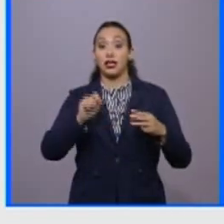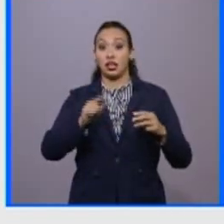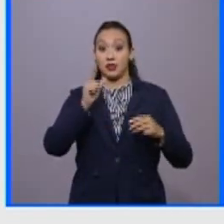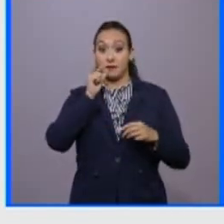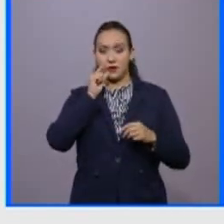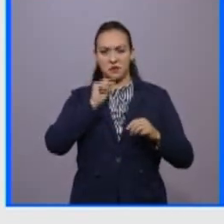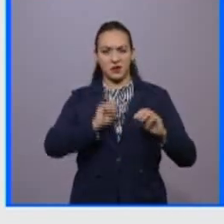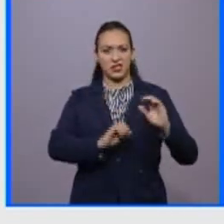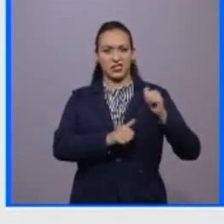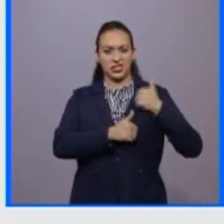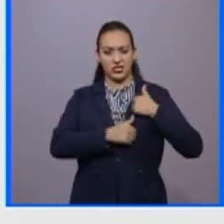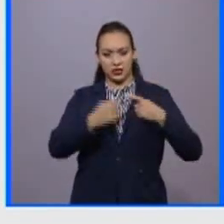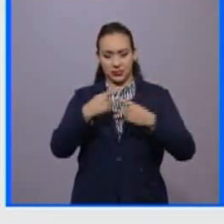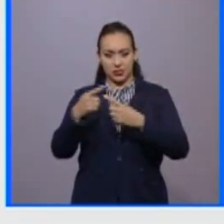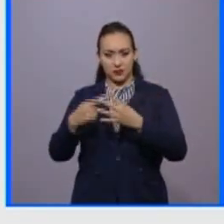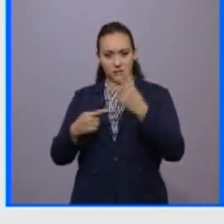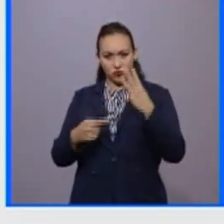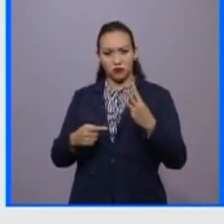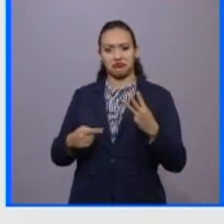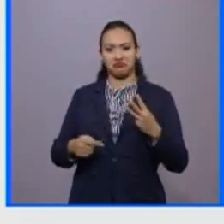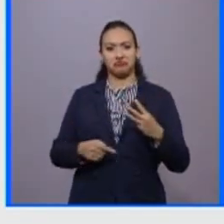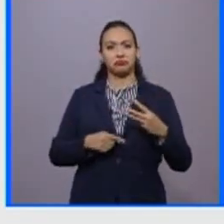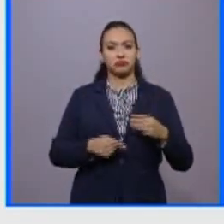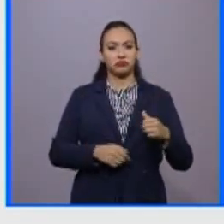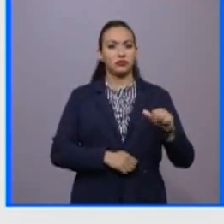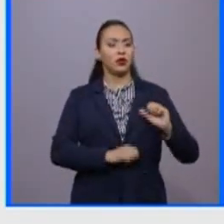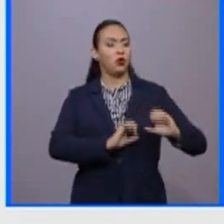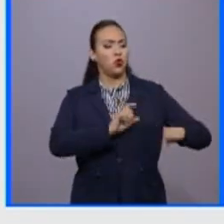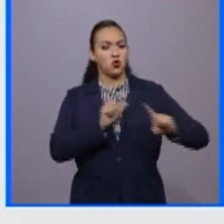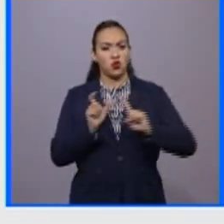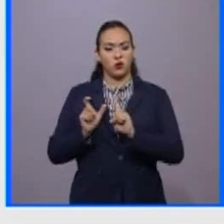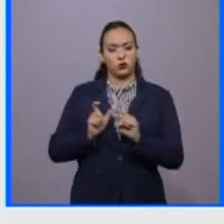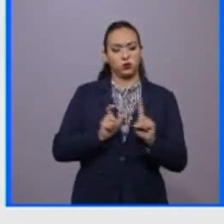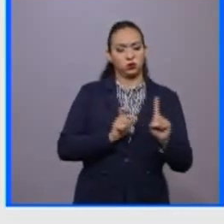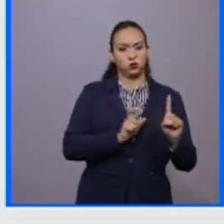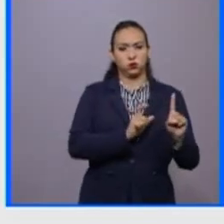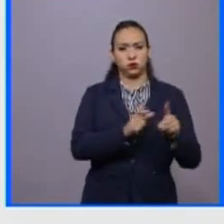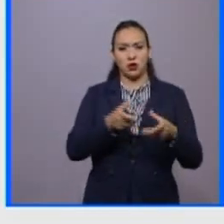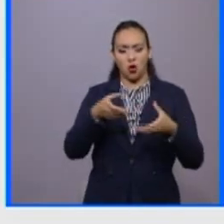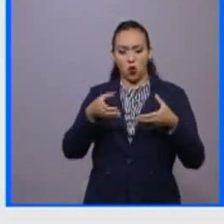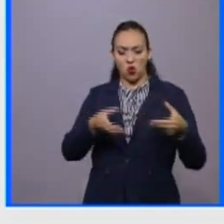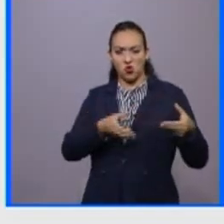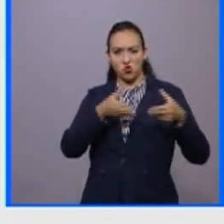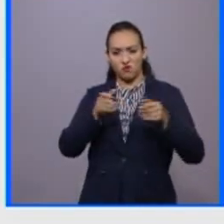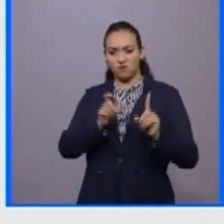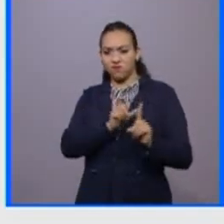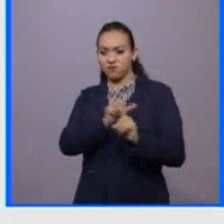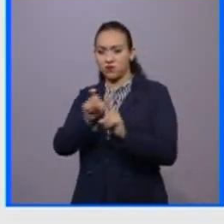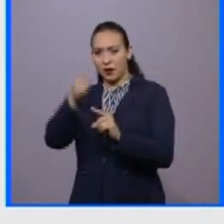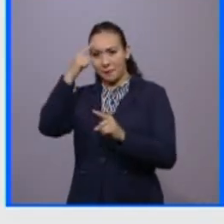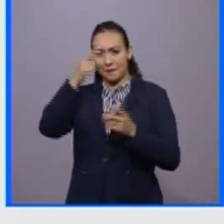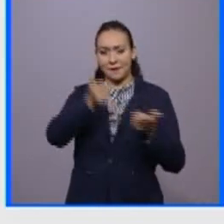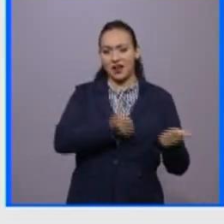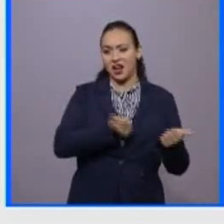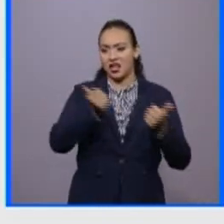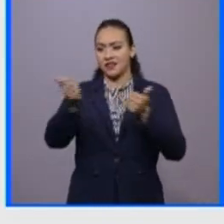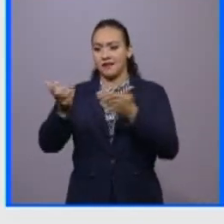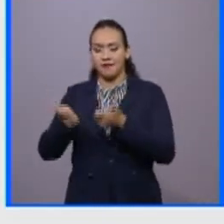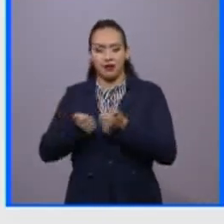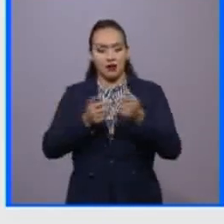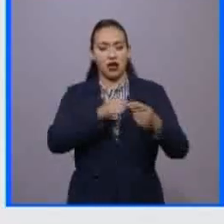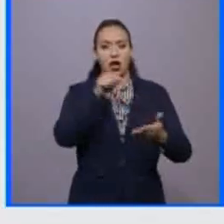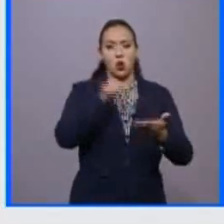Guardia Nacional custodiarán los envíos a lo largo de estas rutas, partiendo desde este centro logístico